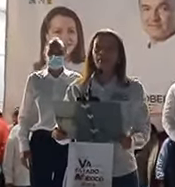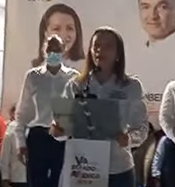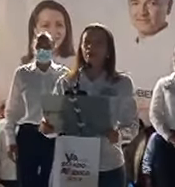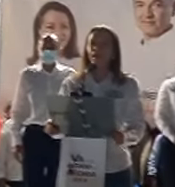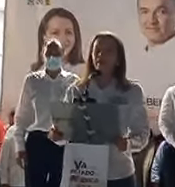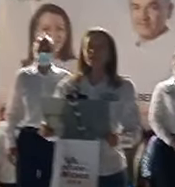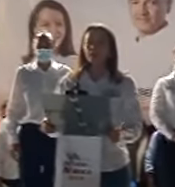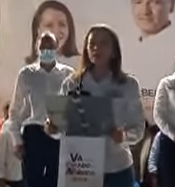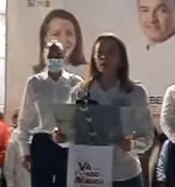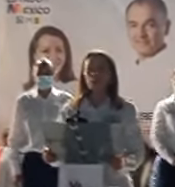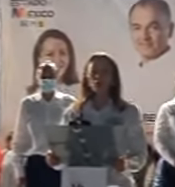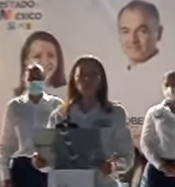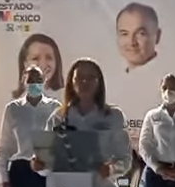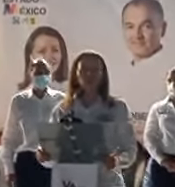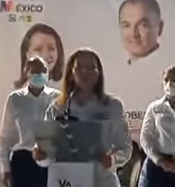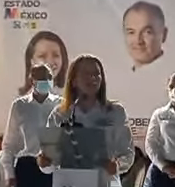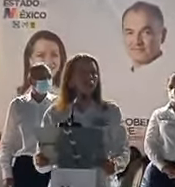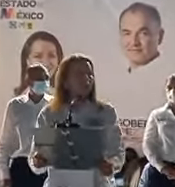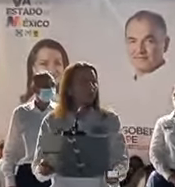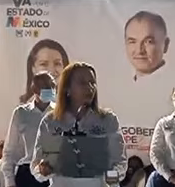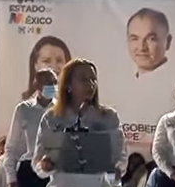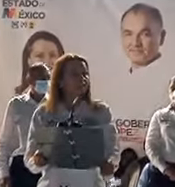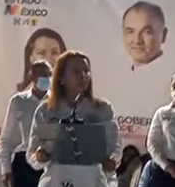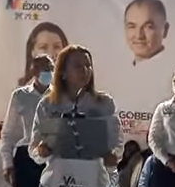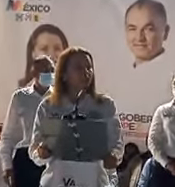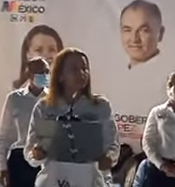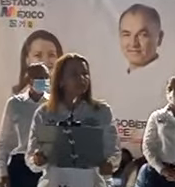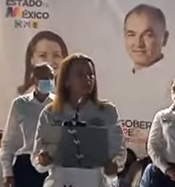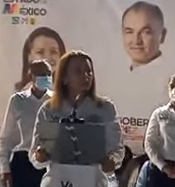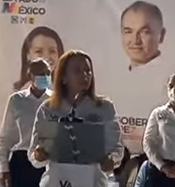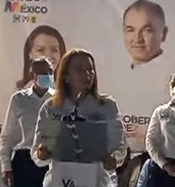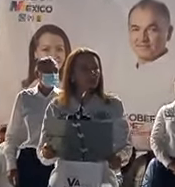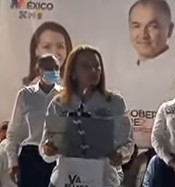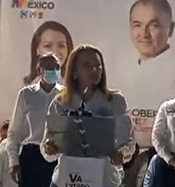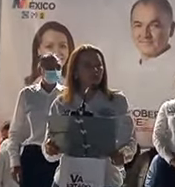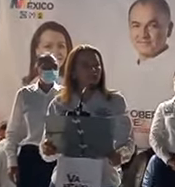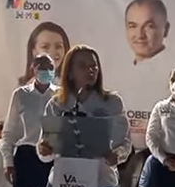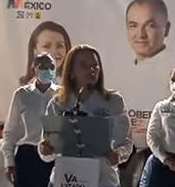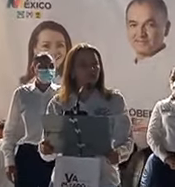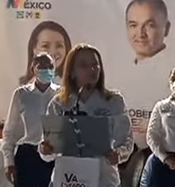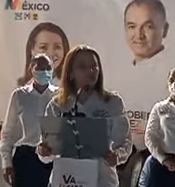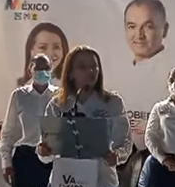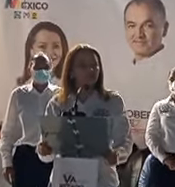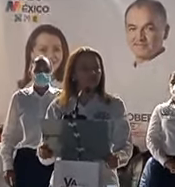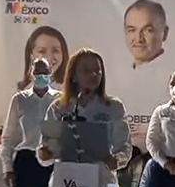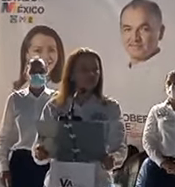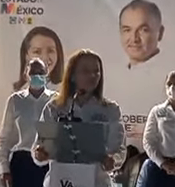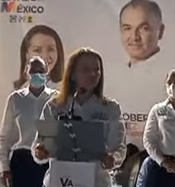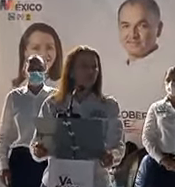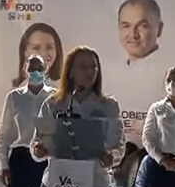Por primera vez nos unimos en este país tres partidos tan